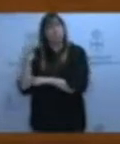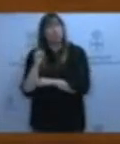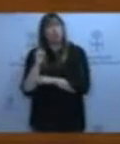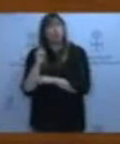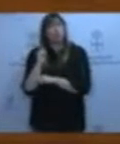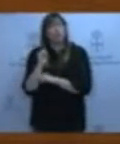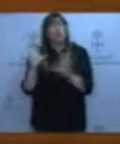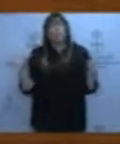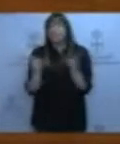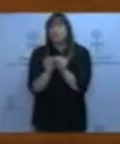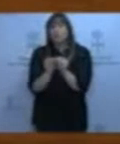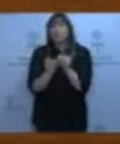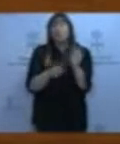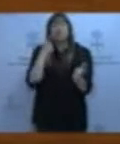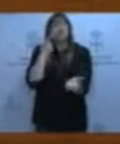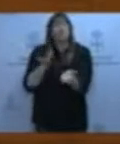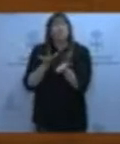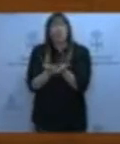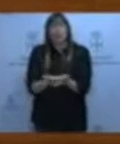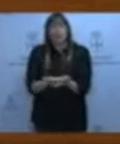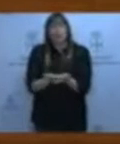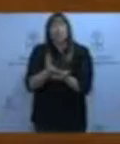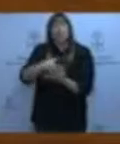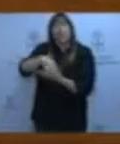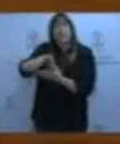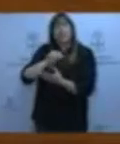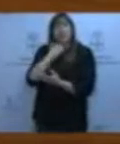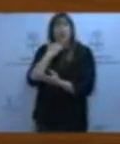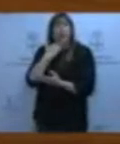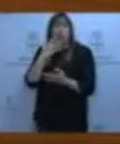resumen, esta propuesta, entendiendo que es una propuesta puntual,